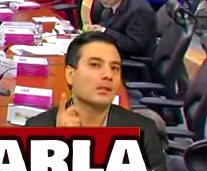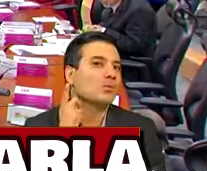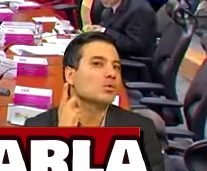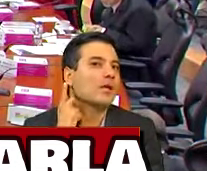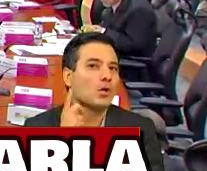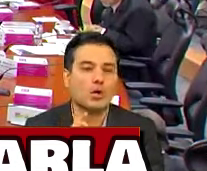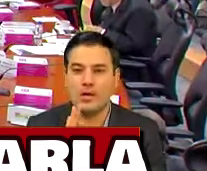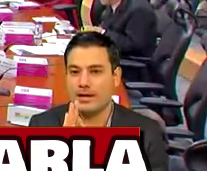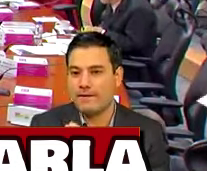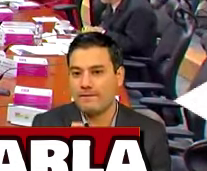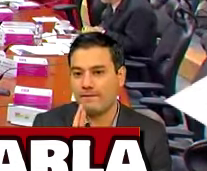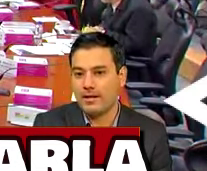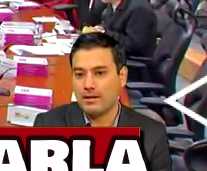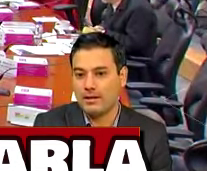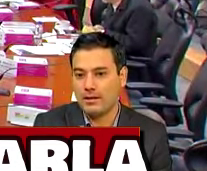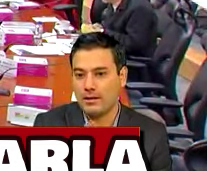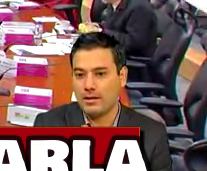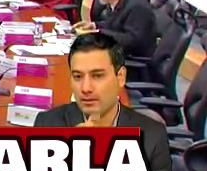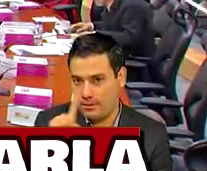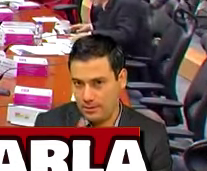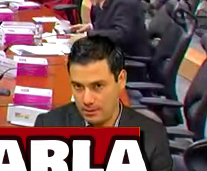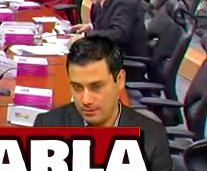Fernández Noroña, y después el consejero Jorge Montaño.